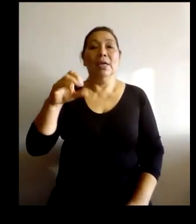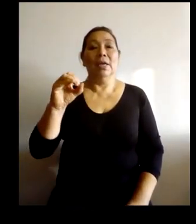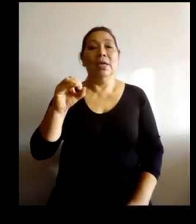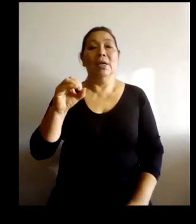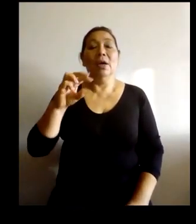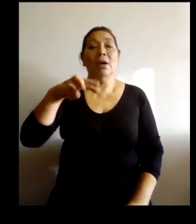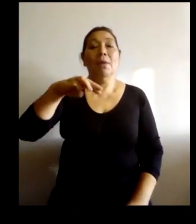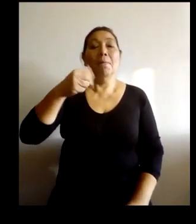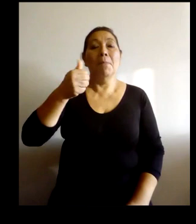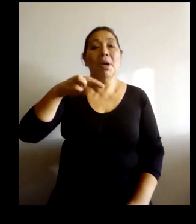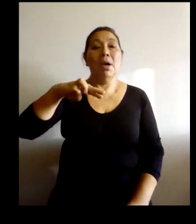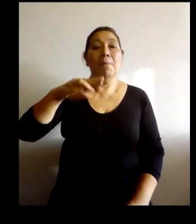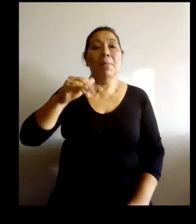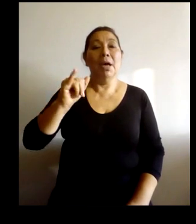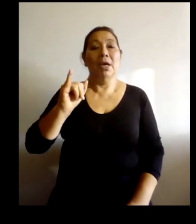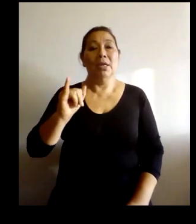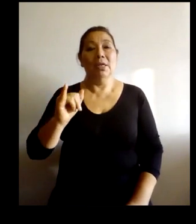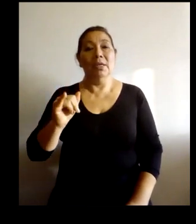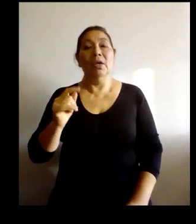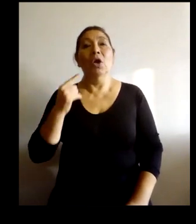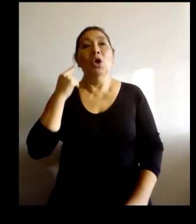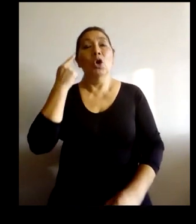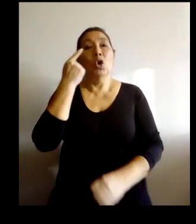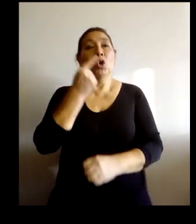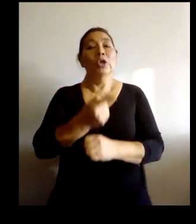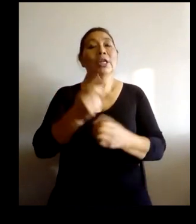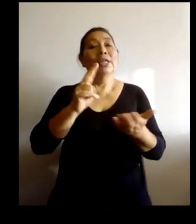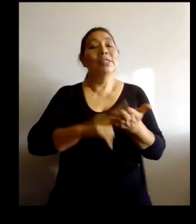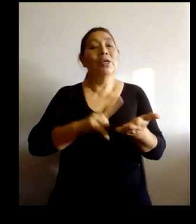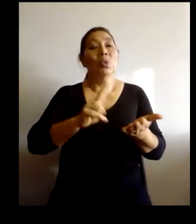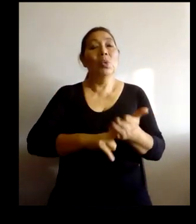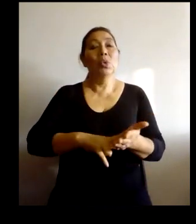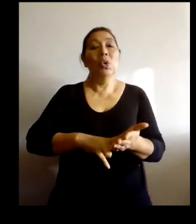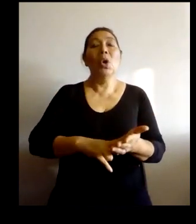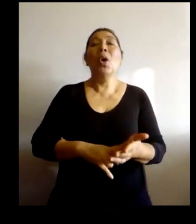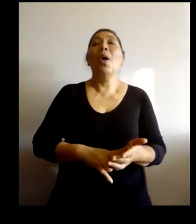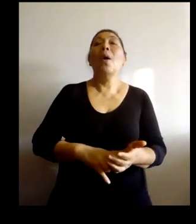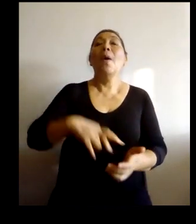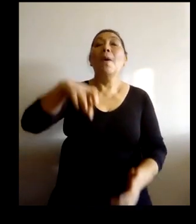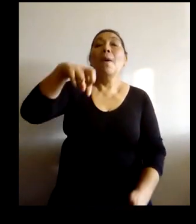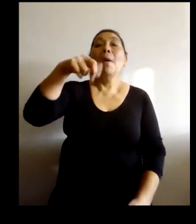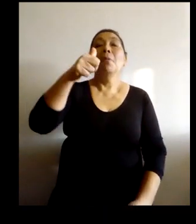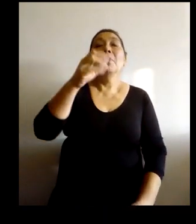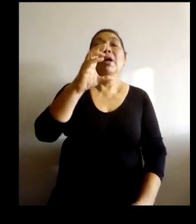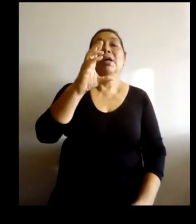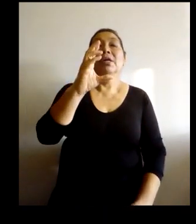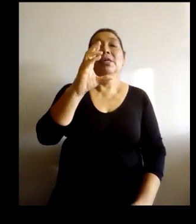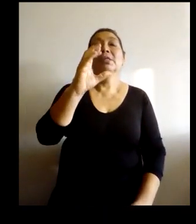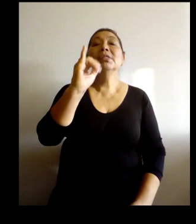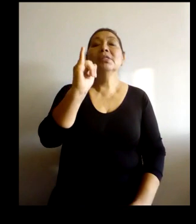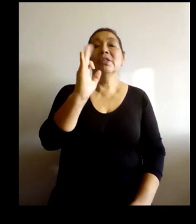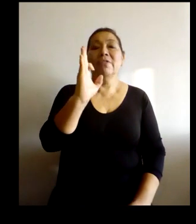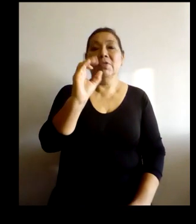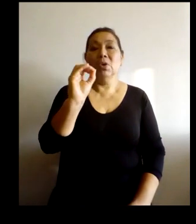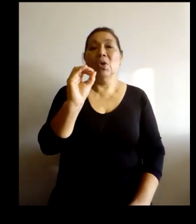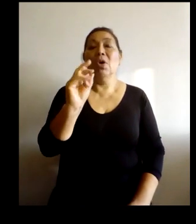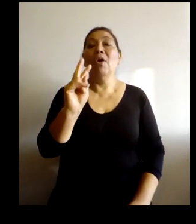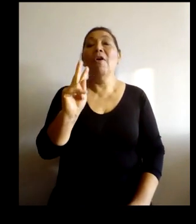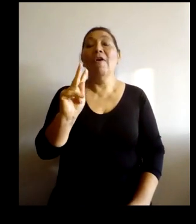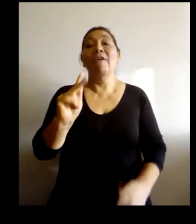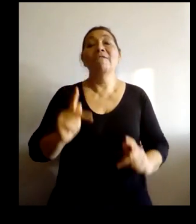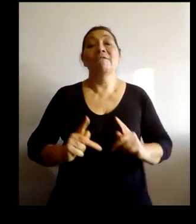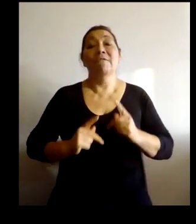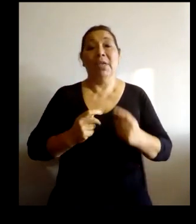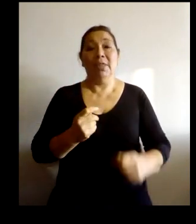Hugo Salazar Mamani, contra Pacífico Vida, Compañía de Seguros y Reaseguros S.A. Señor presidente,